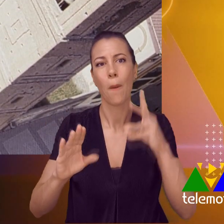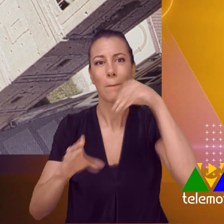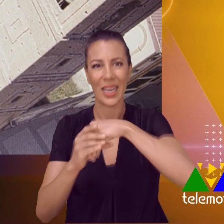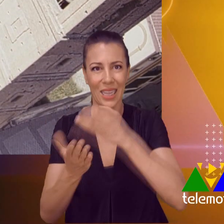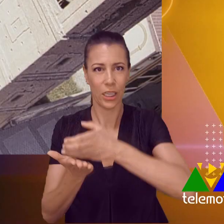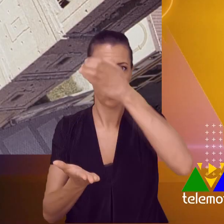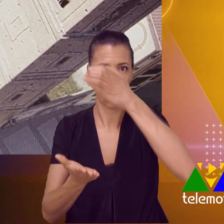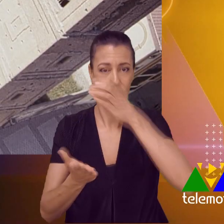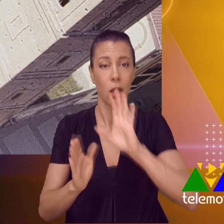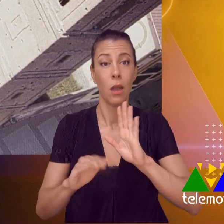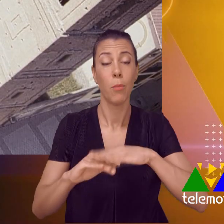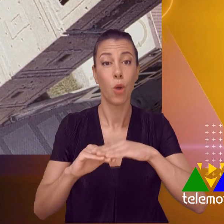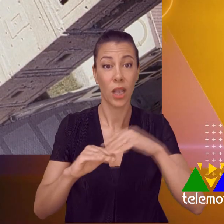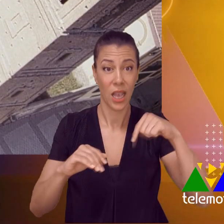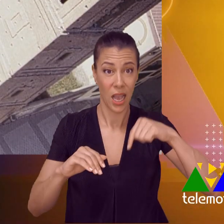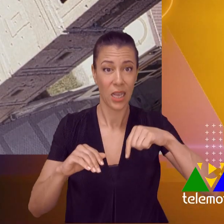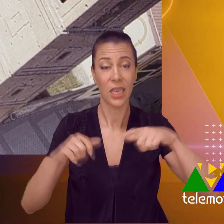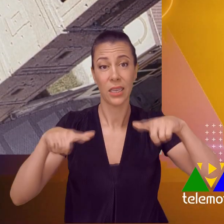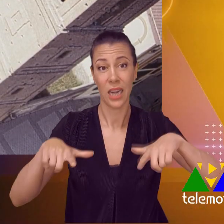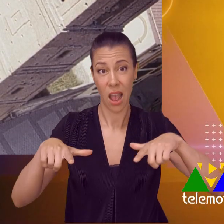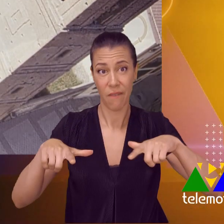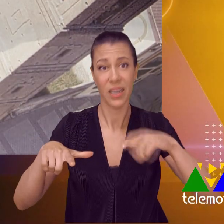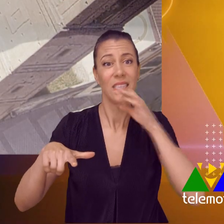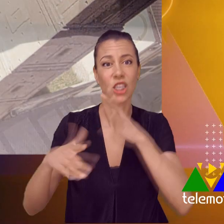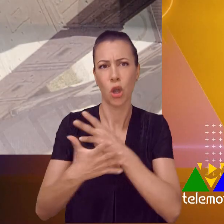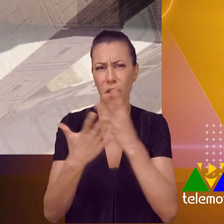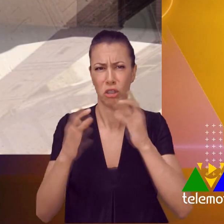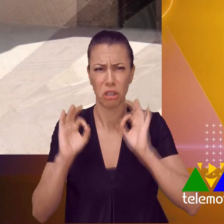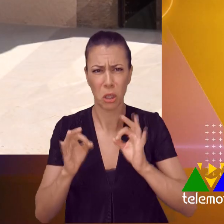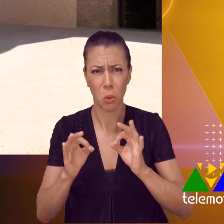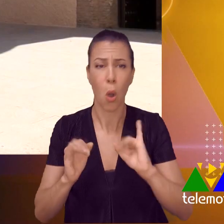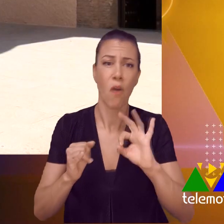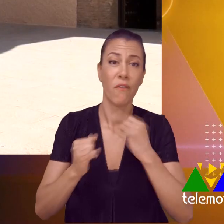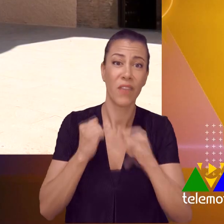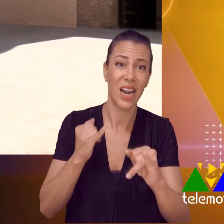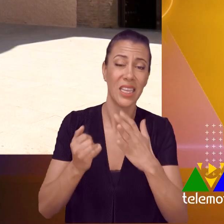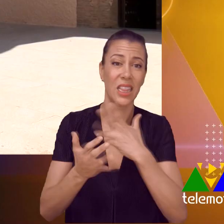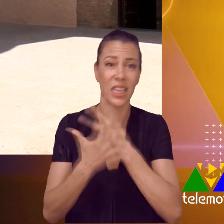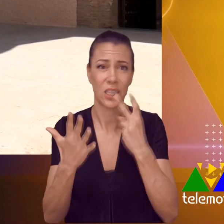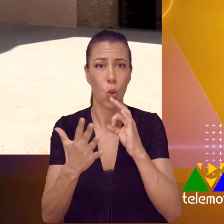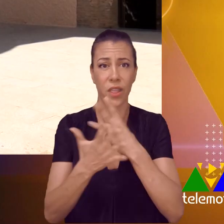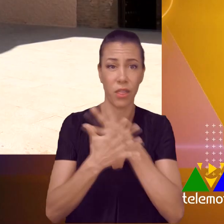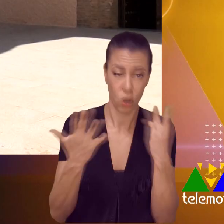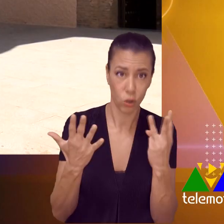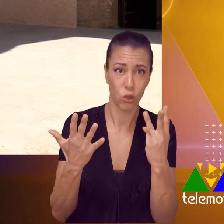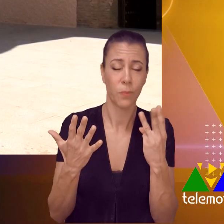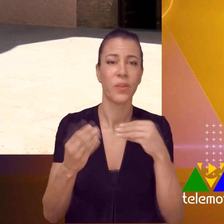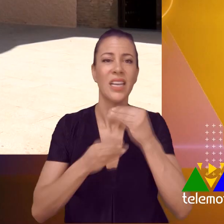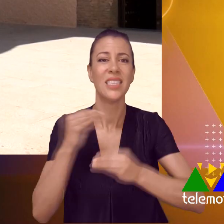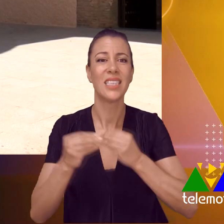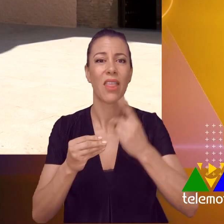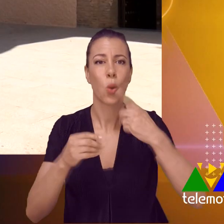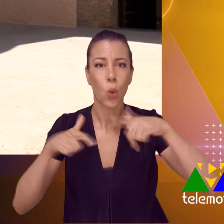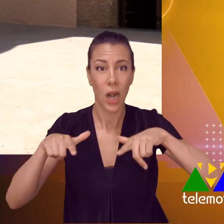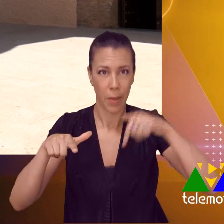posterior. Claro. Aquí se hizo una nave en el siglo XVIII, seguramente, siglo finales del XVII o XVIII, se hizo una nave